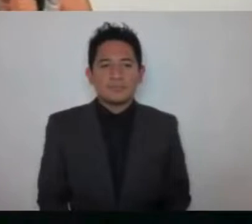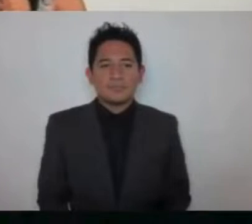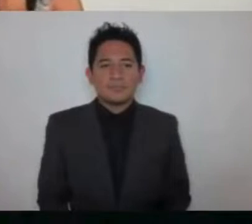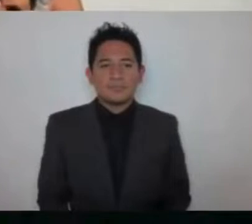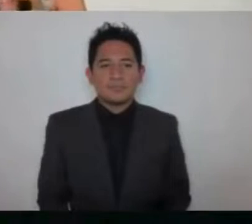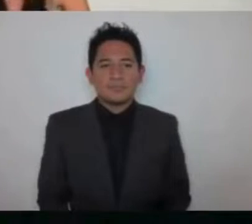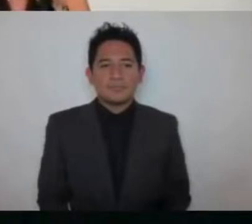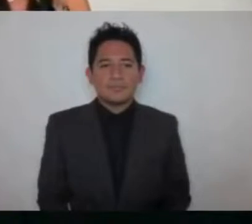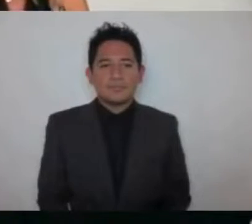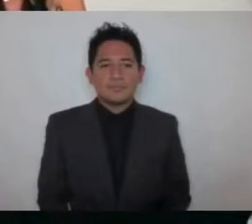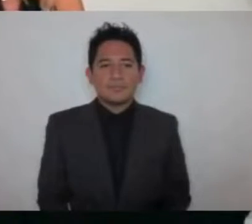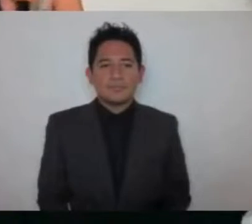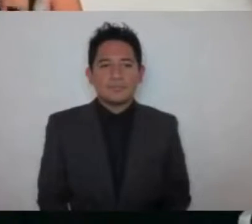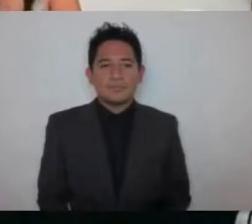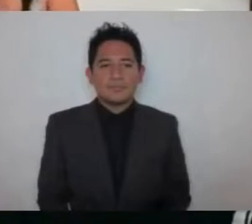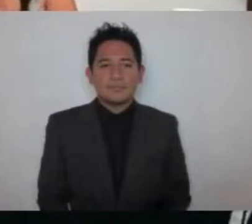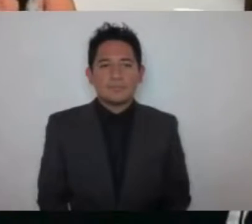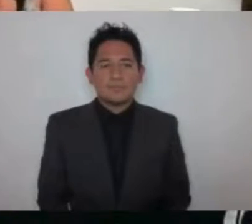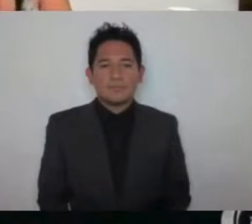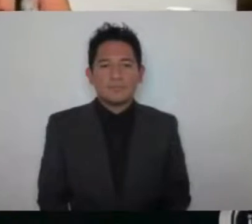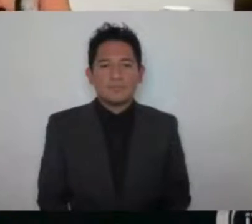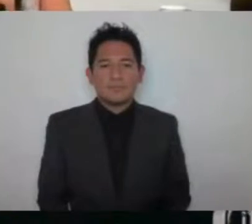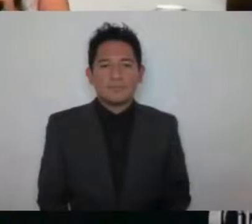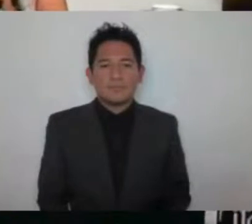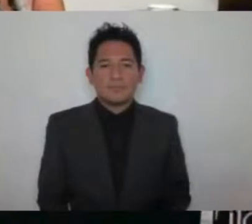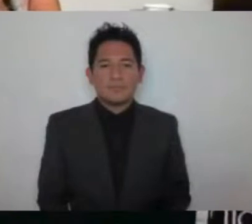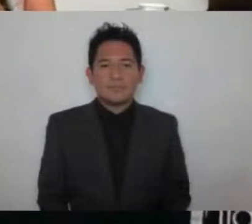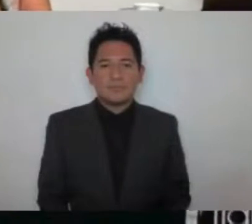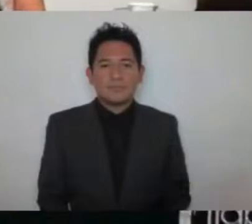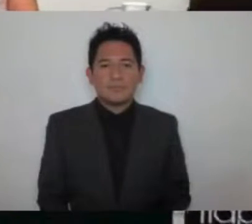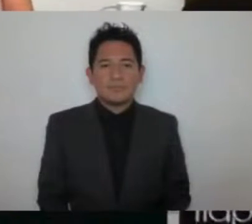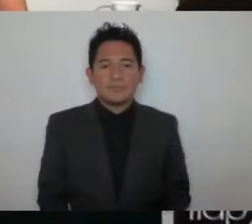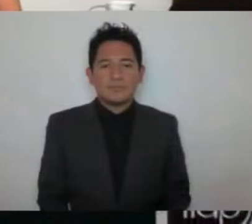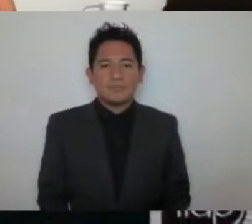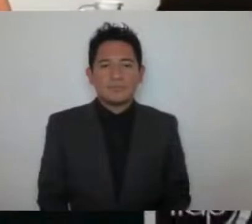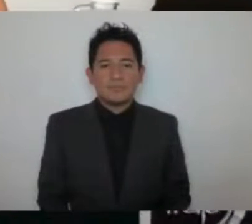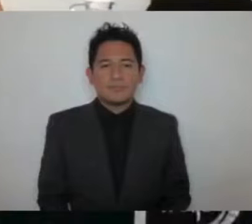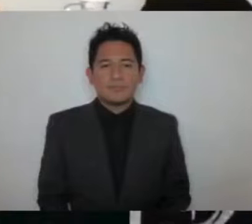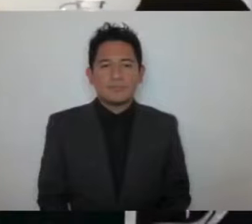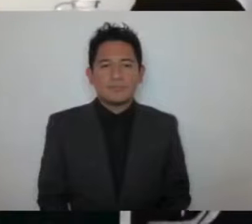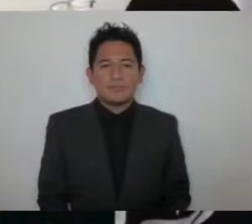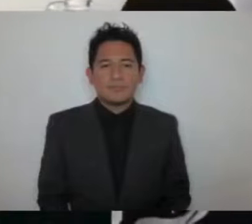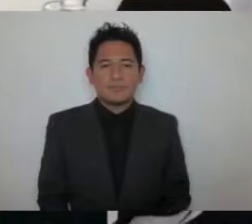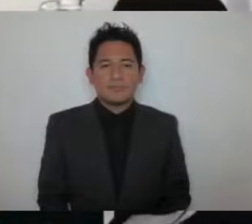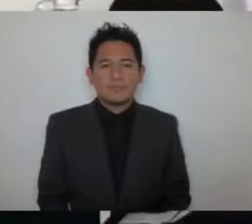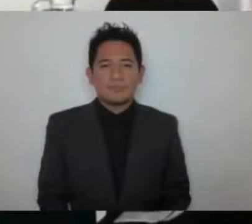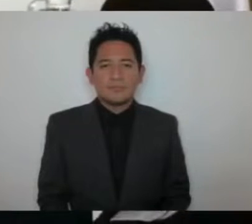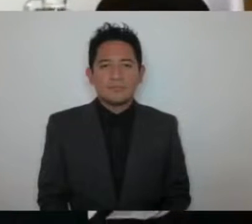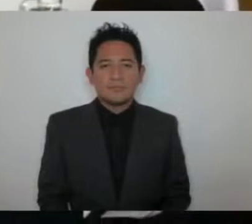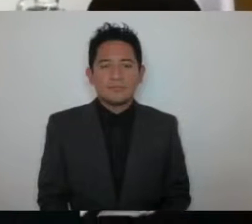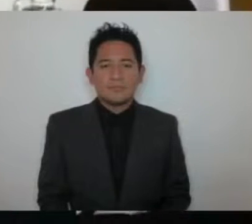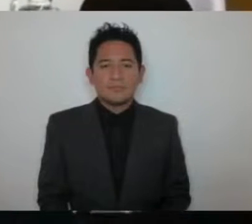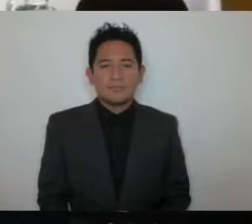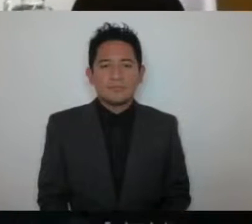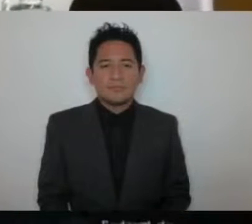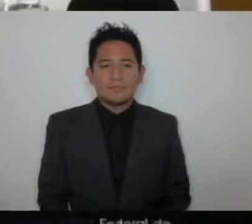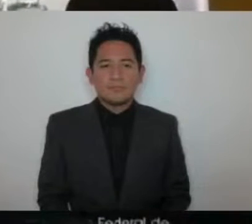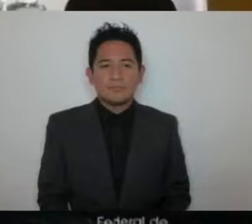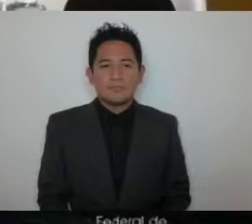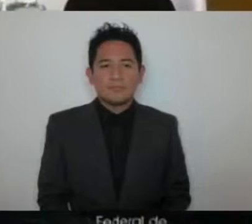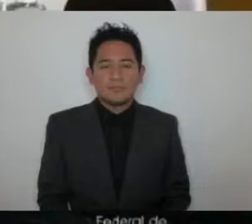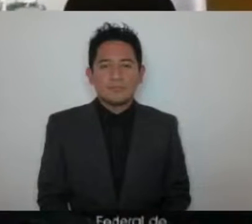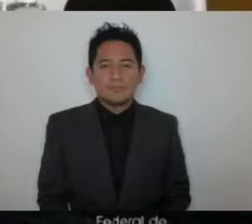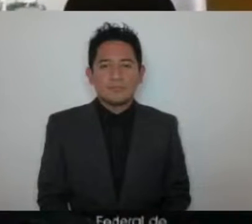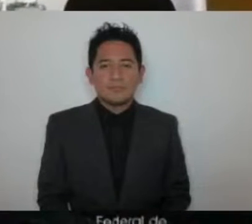en el horario eh el día de hoy estaremos presentando el protocolo sobre legalidad de tensiones en el sistema